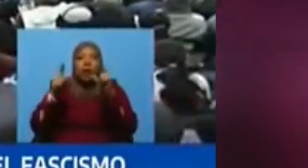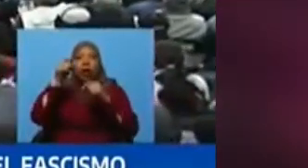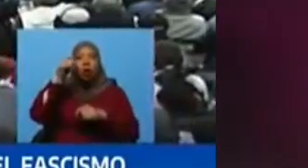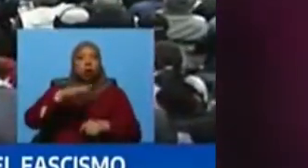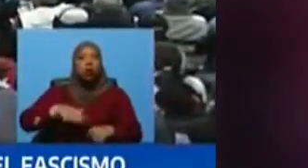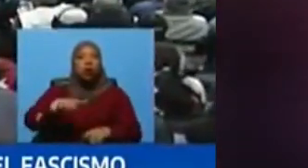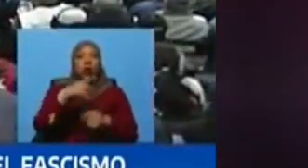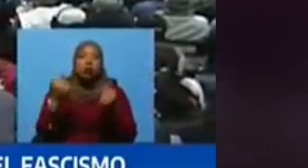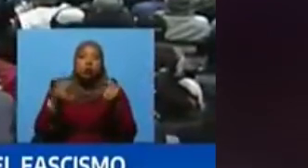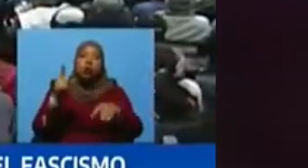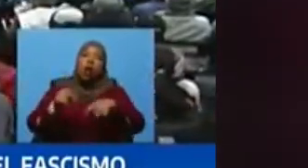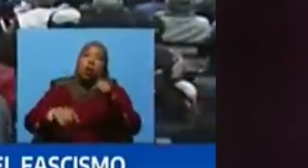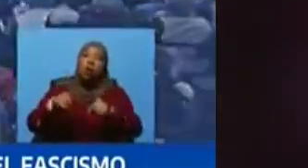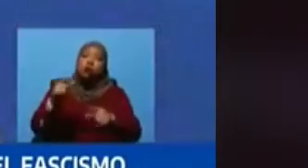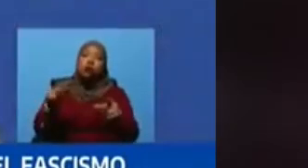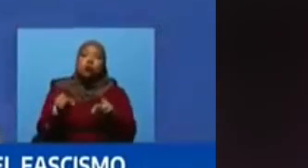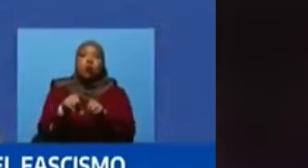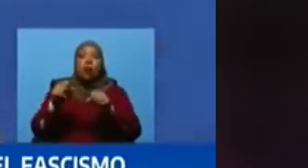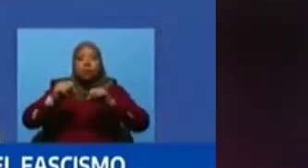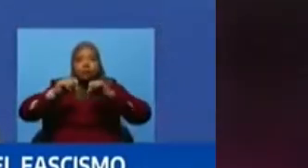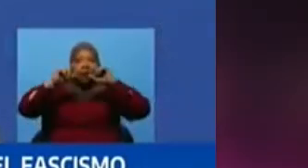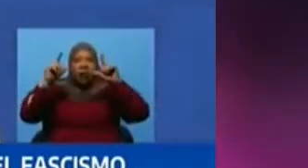económico. Algunos dicen que es un milagro.